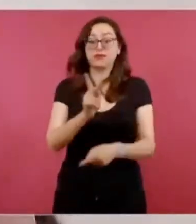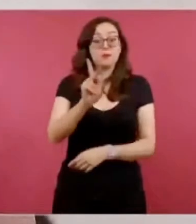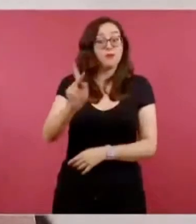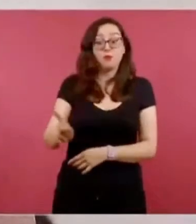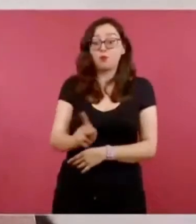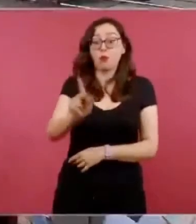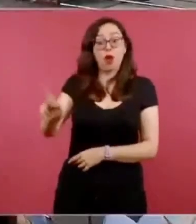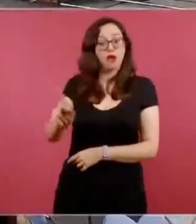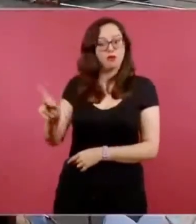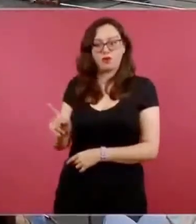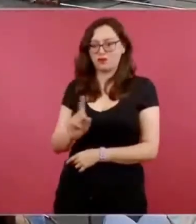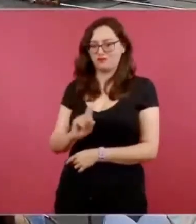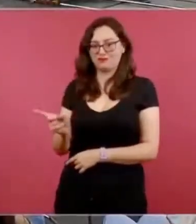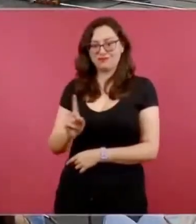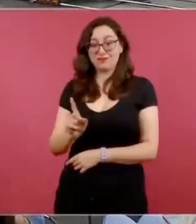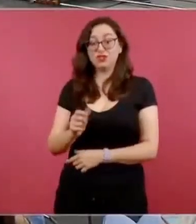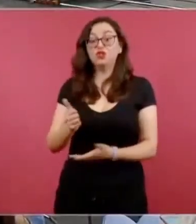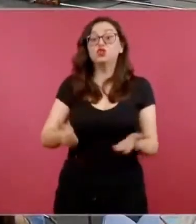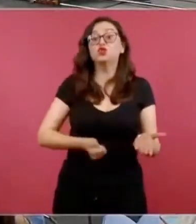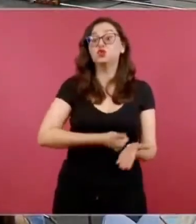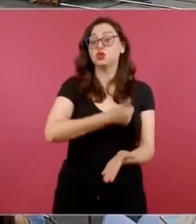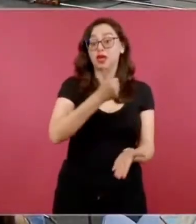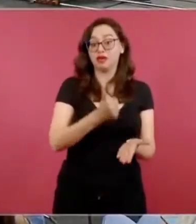y no en todas.